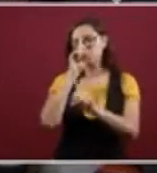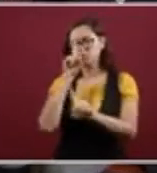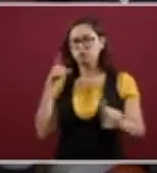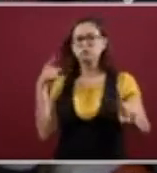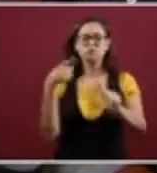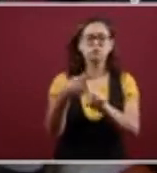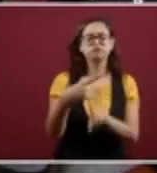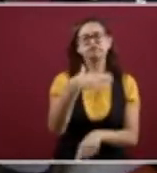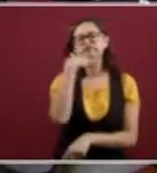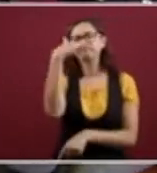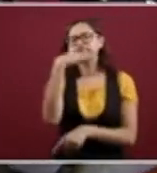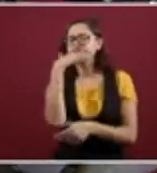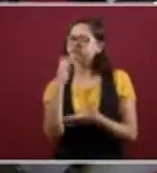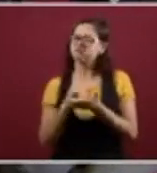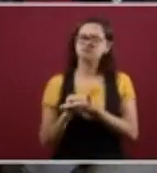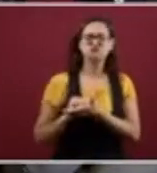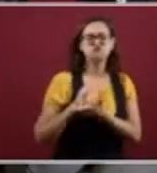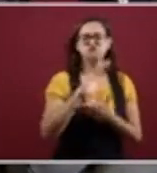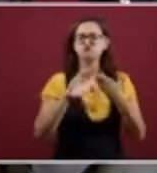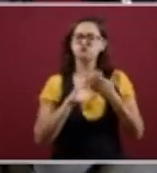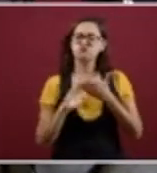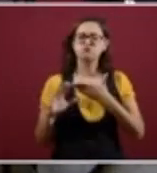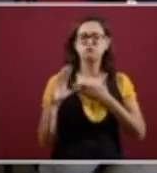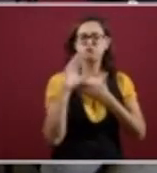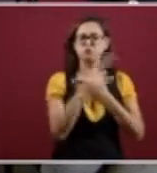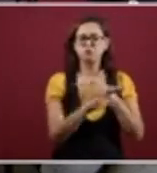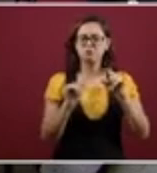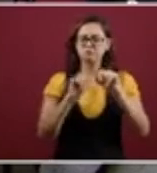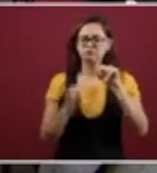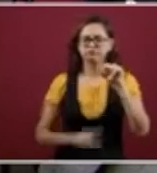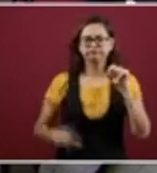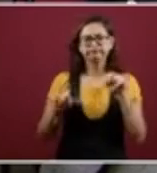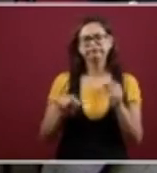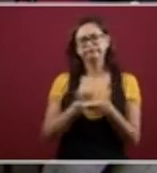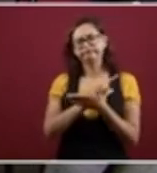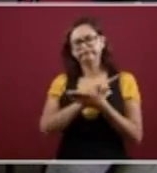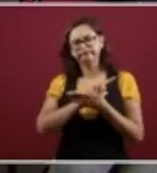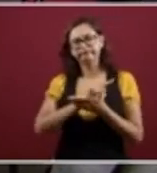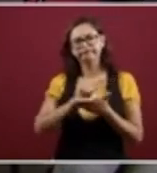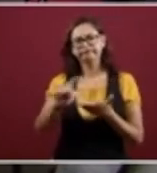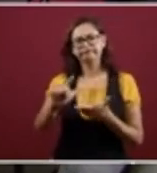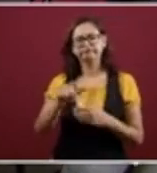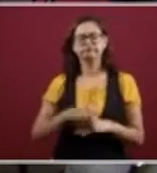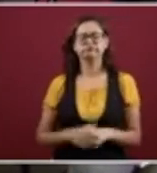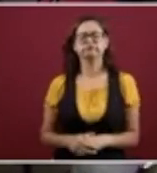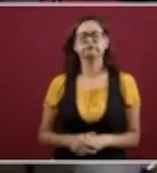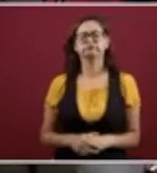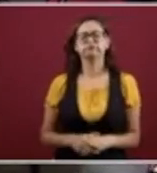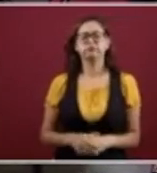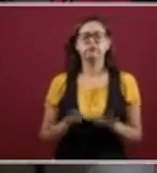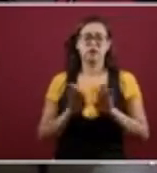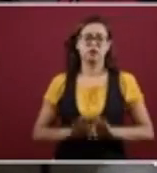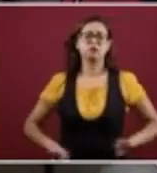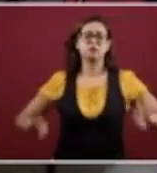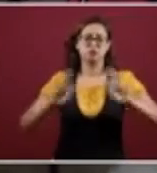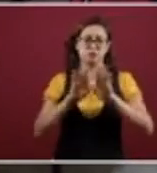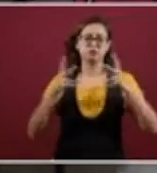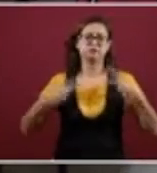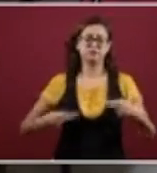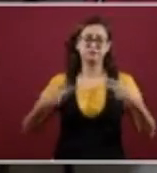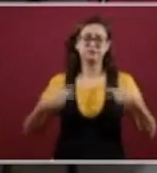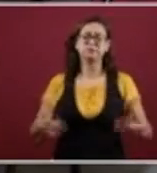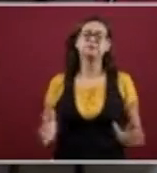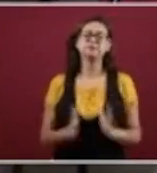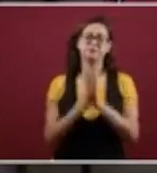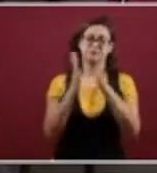sistema de ciudadanos alertadores internos y externos de la corrupción, con el que se busca estimular la denuncia de este tipo de conductas, el presidente